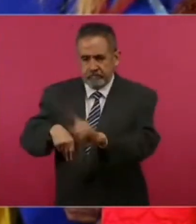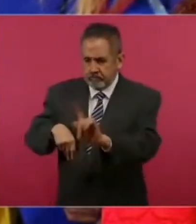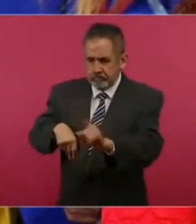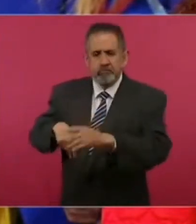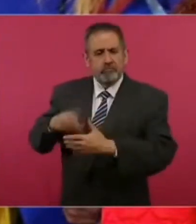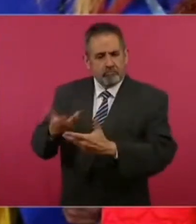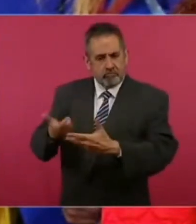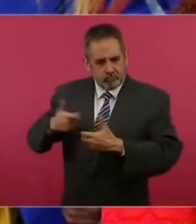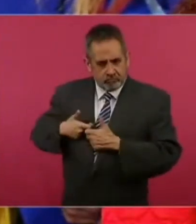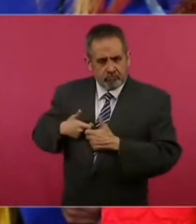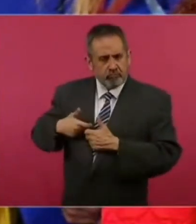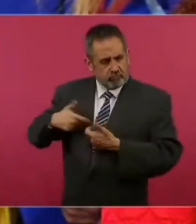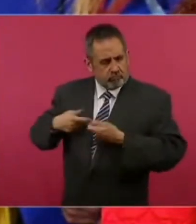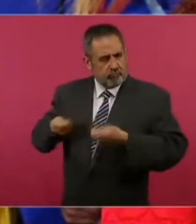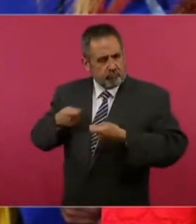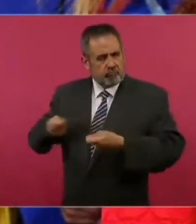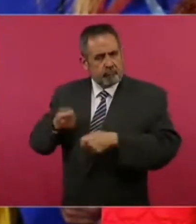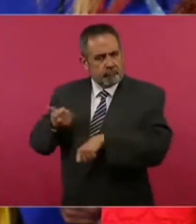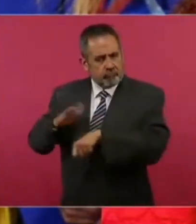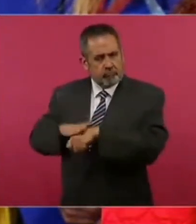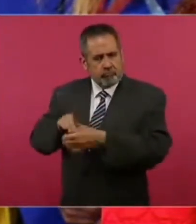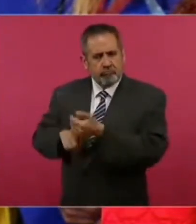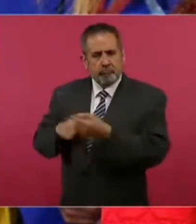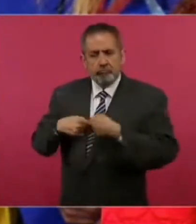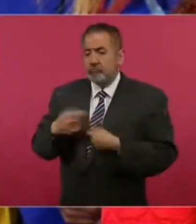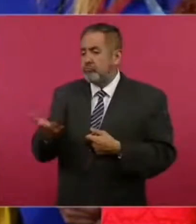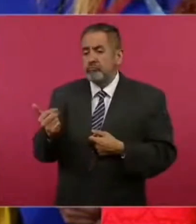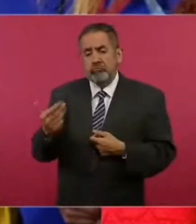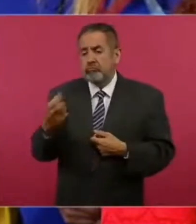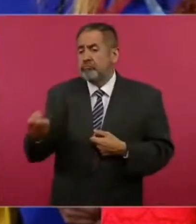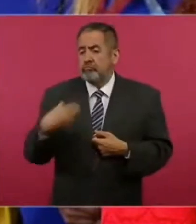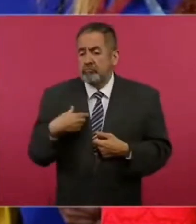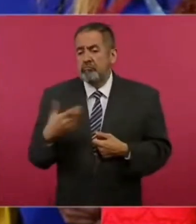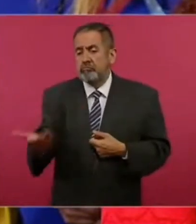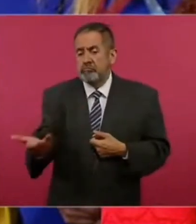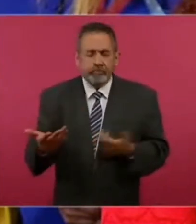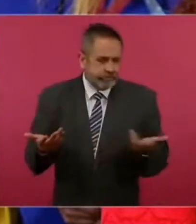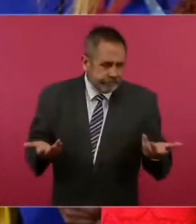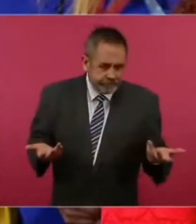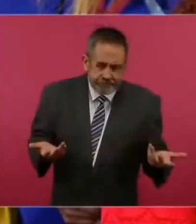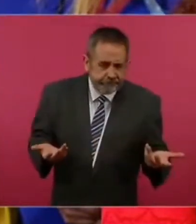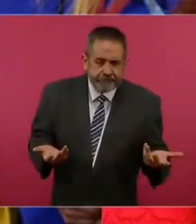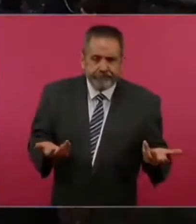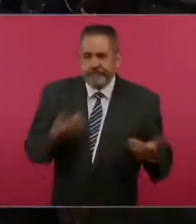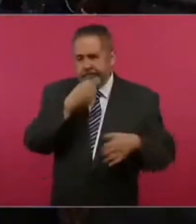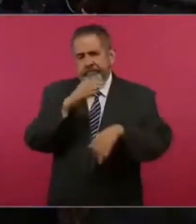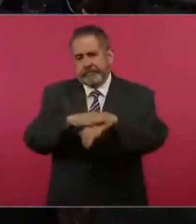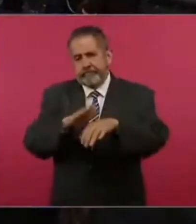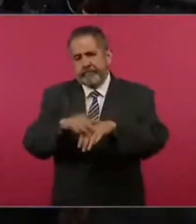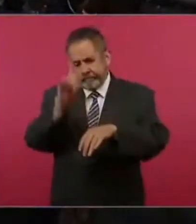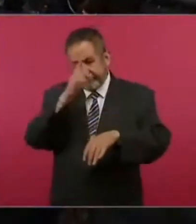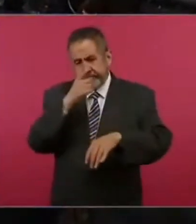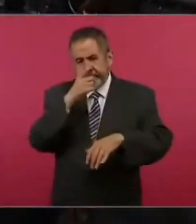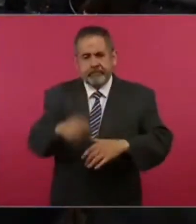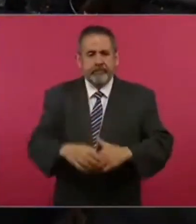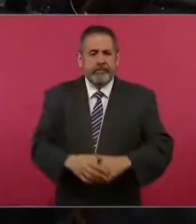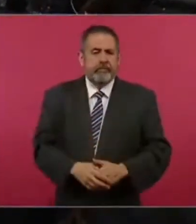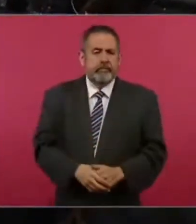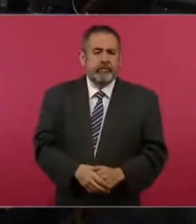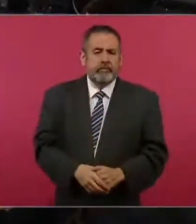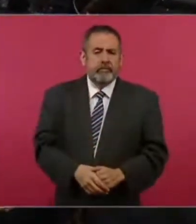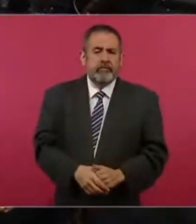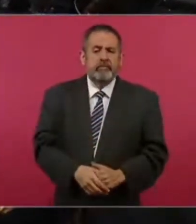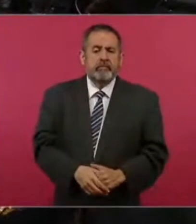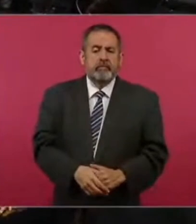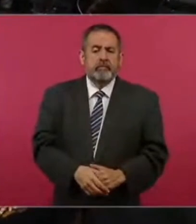inmediatamente que ellos reciban el el apoyo pues se lo traspasen a estas personas presente qué les puede decir a estas padres de familia